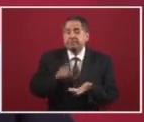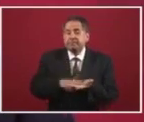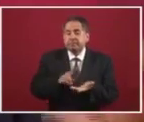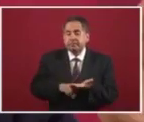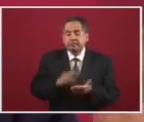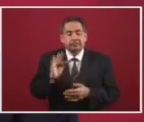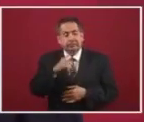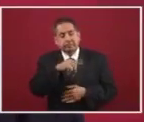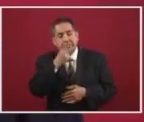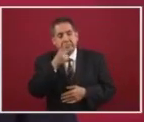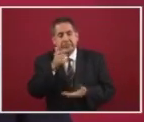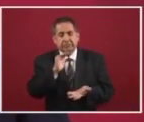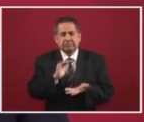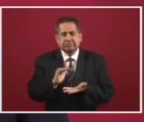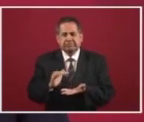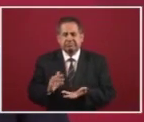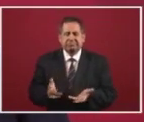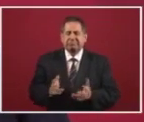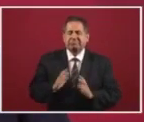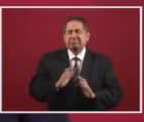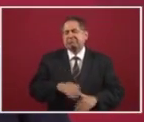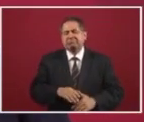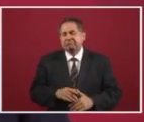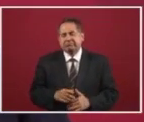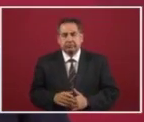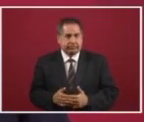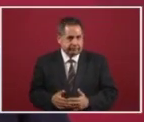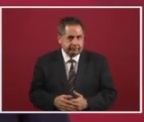según ellos, está bajo,